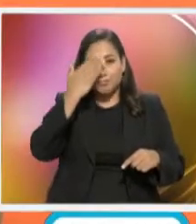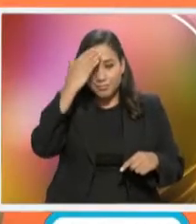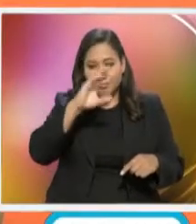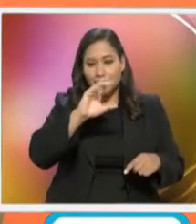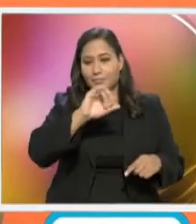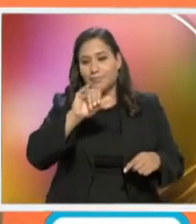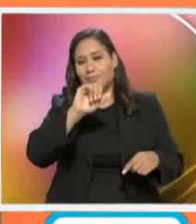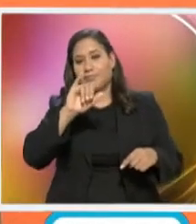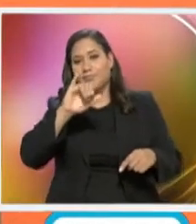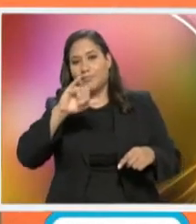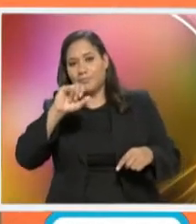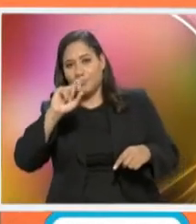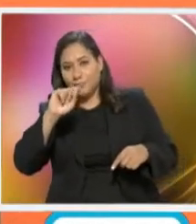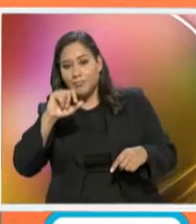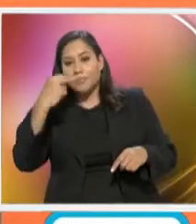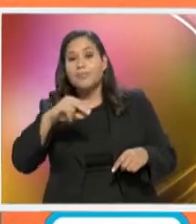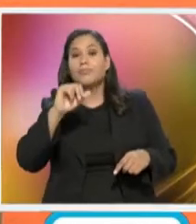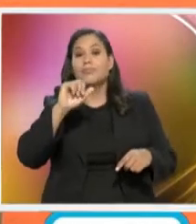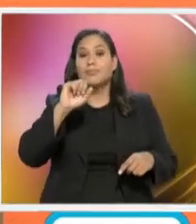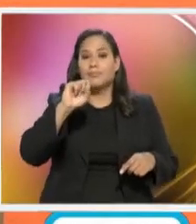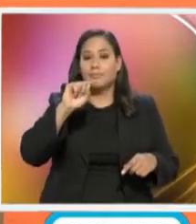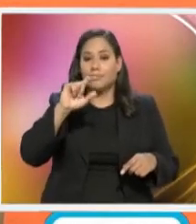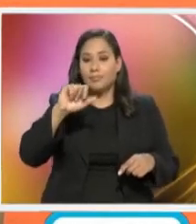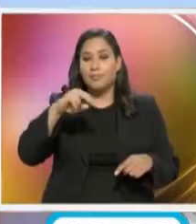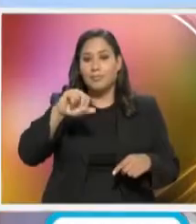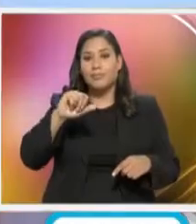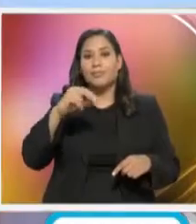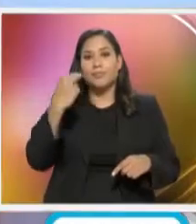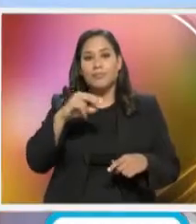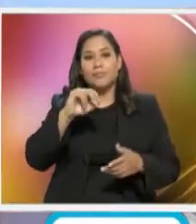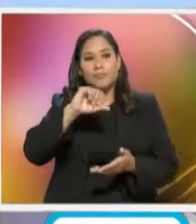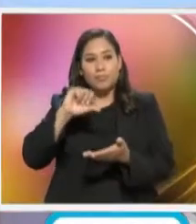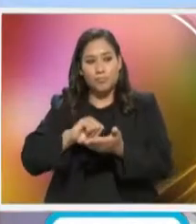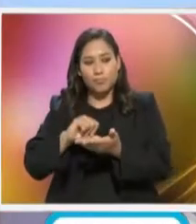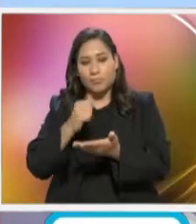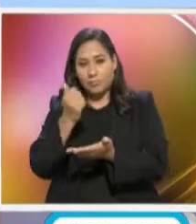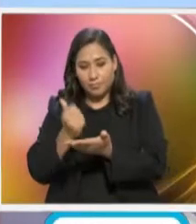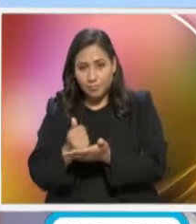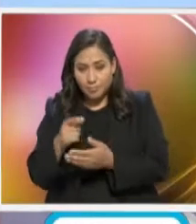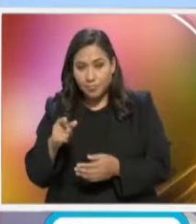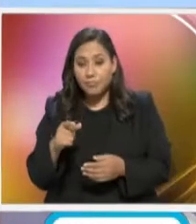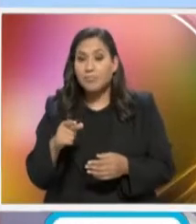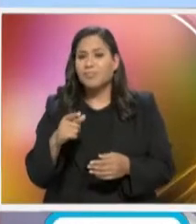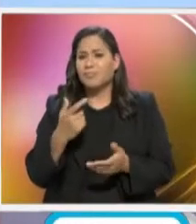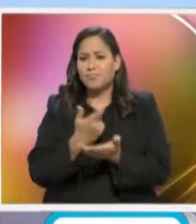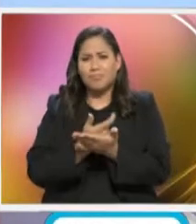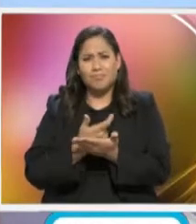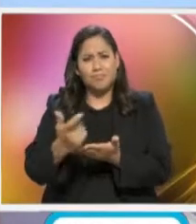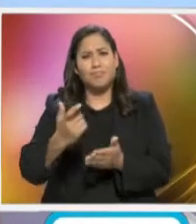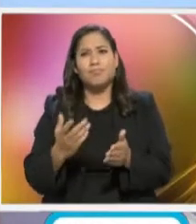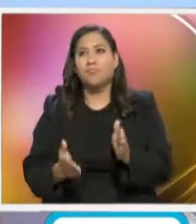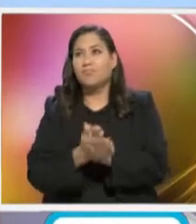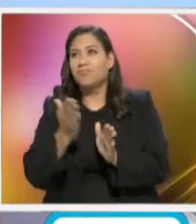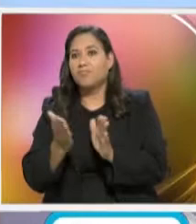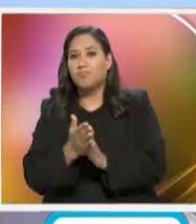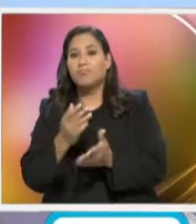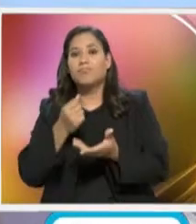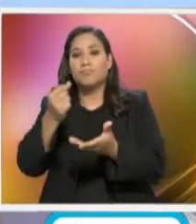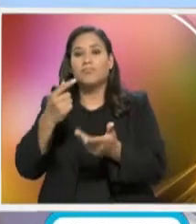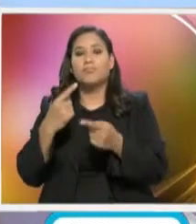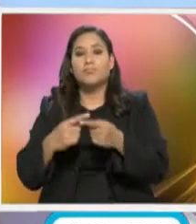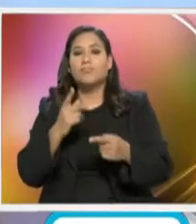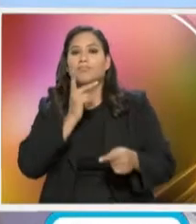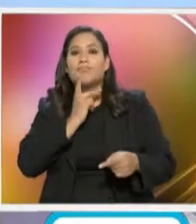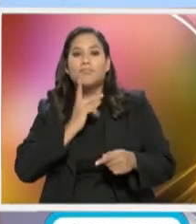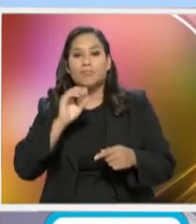llama Astana. Astana. Su nombre significa ciudad capital. Ha sido transformada mediante costosos proyectos de urbanización financiados por el petróleo y